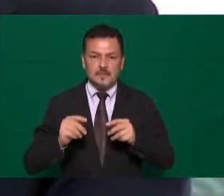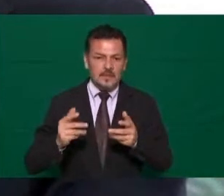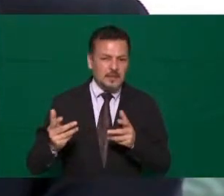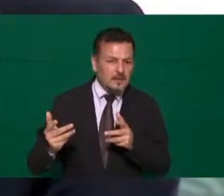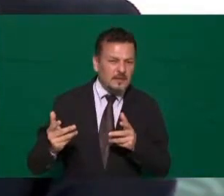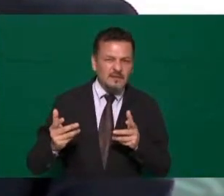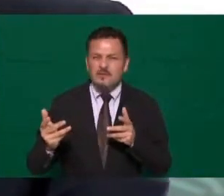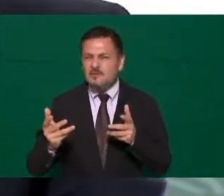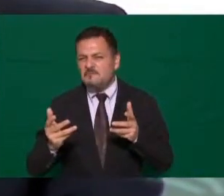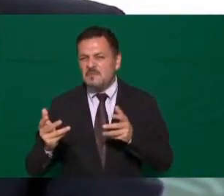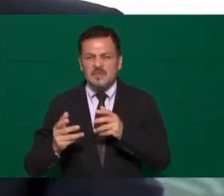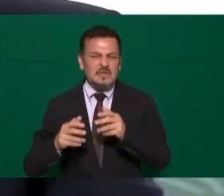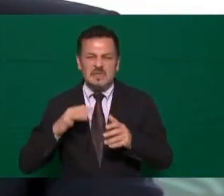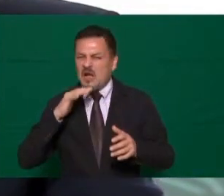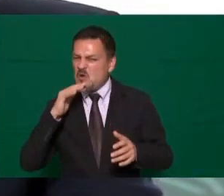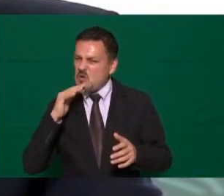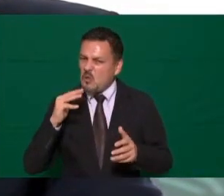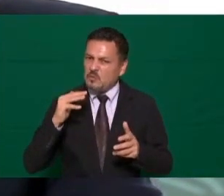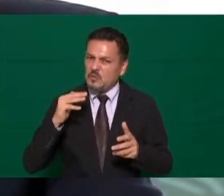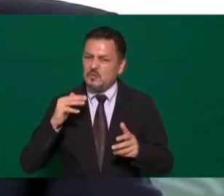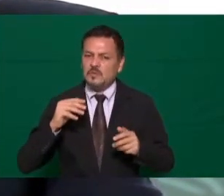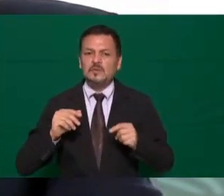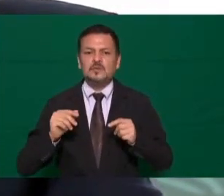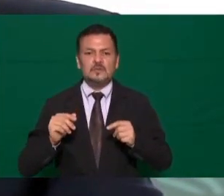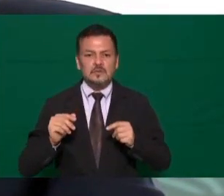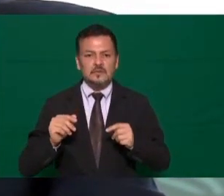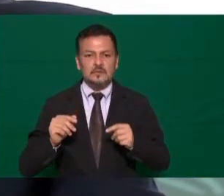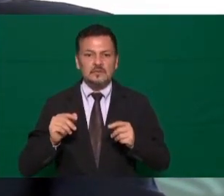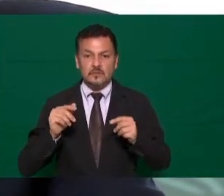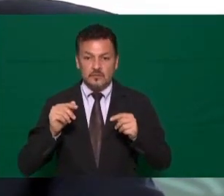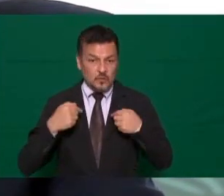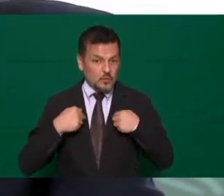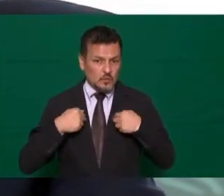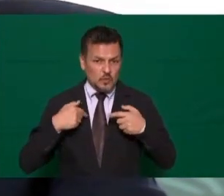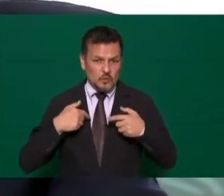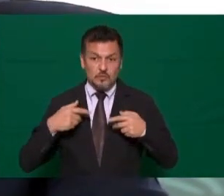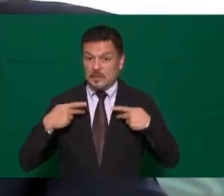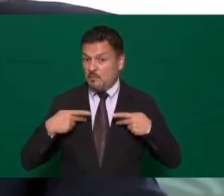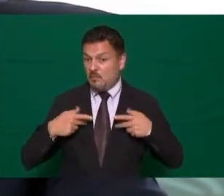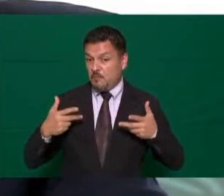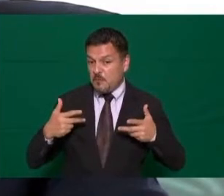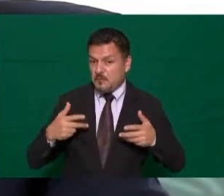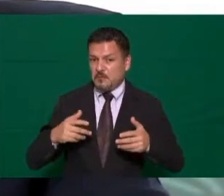práctica de la corrupción, ha resistido